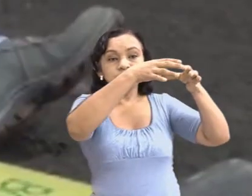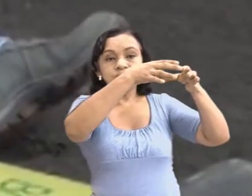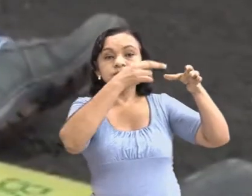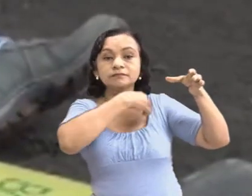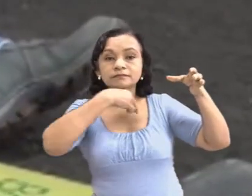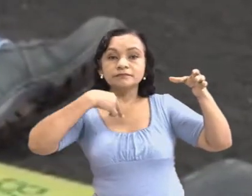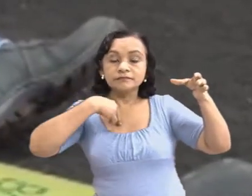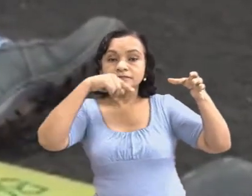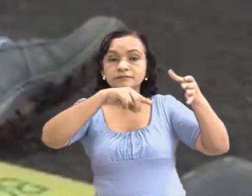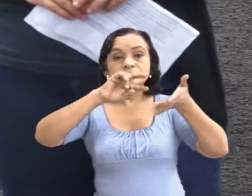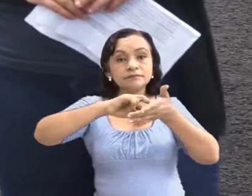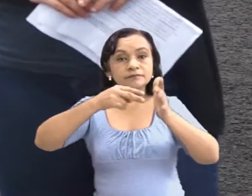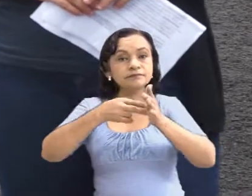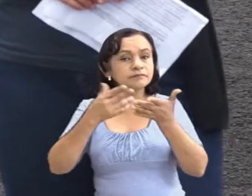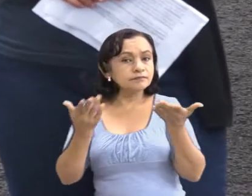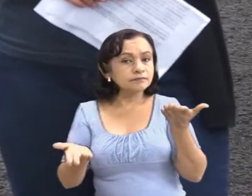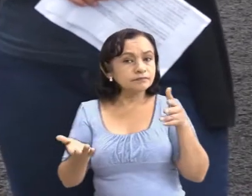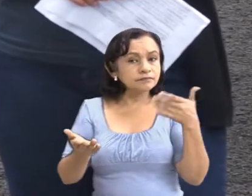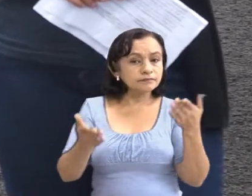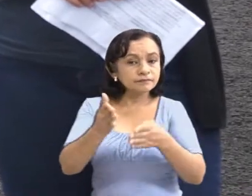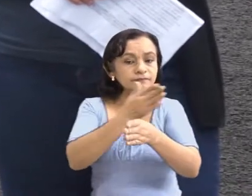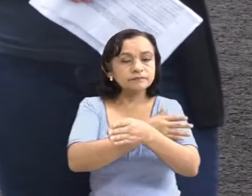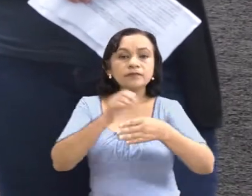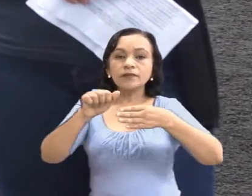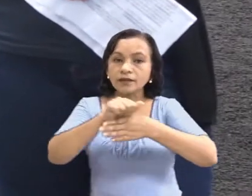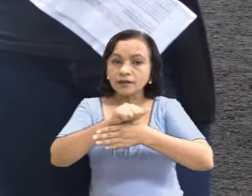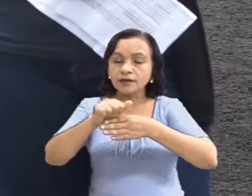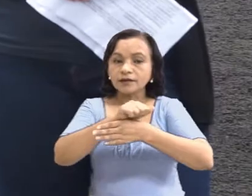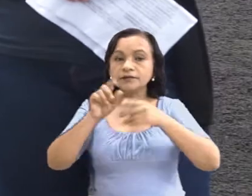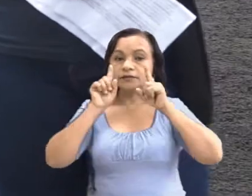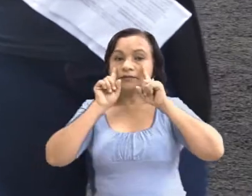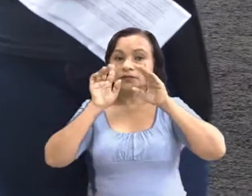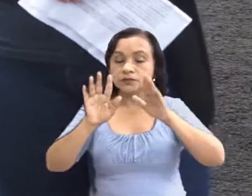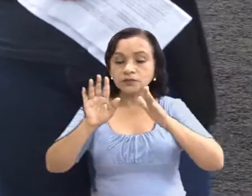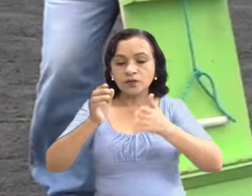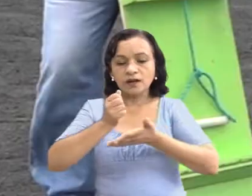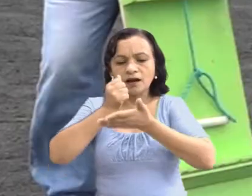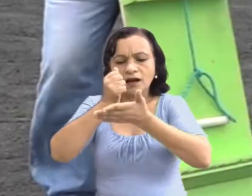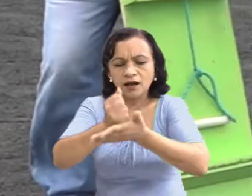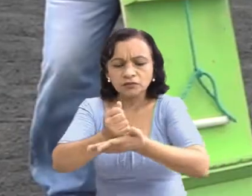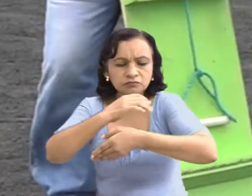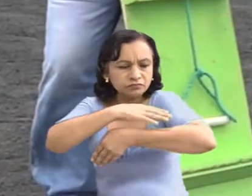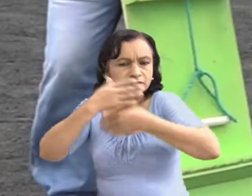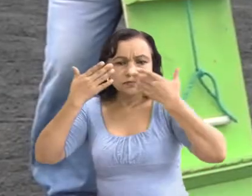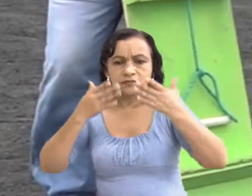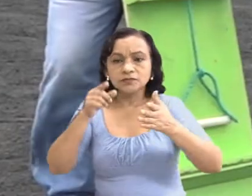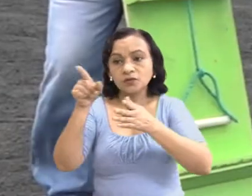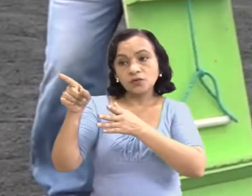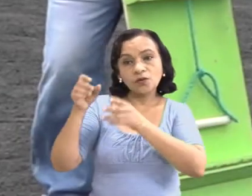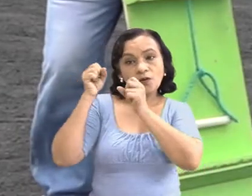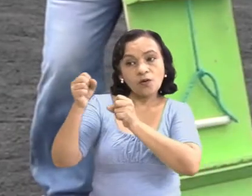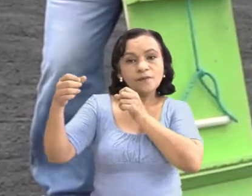que se ha venido haciendo en este sentido, pues la preparación sobre la seguridad en primeros auxilios. Eso lo puede decir